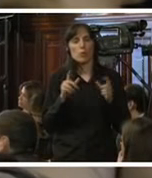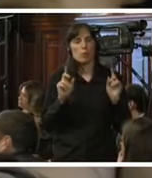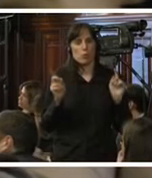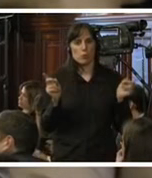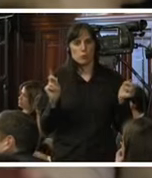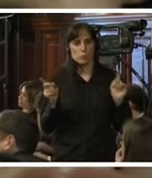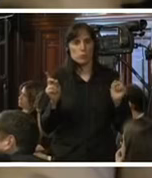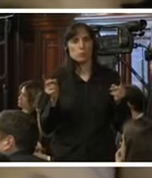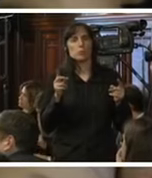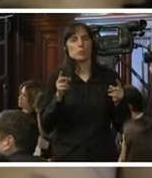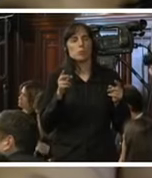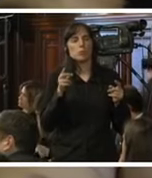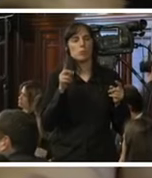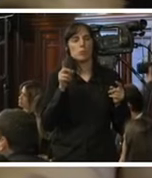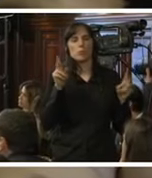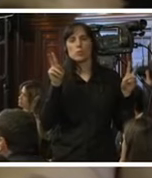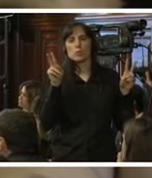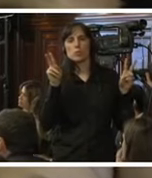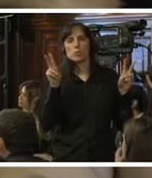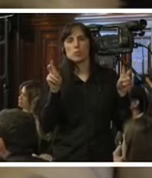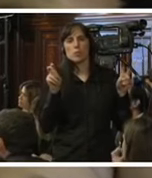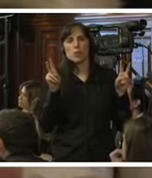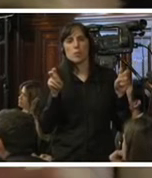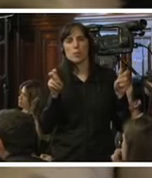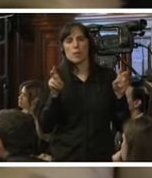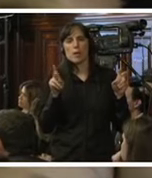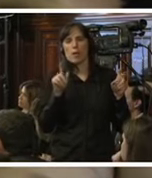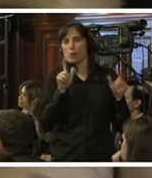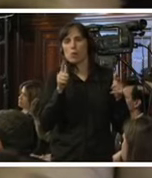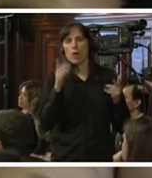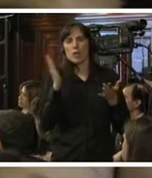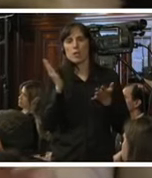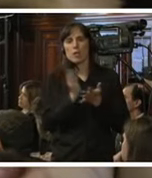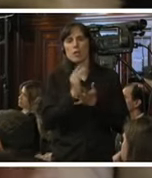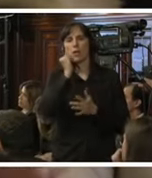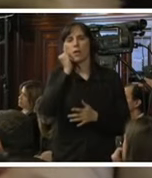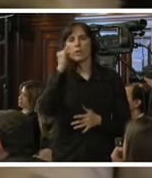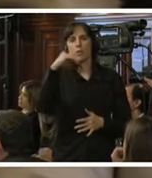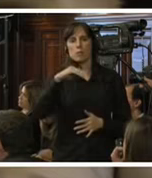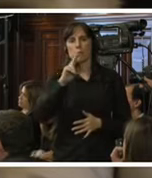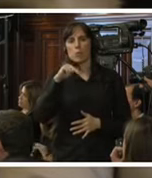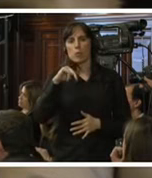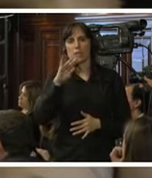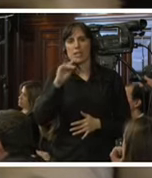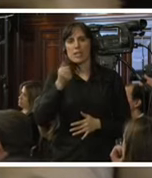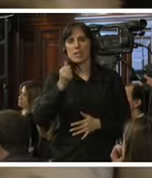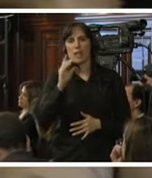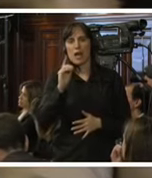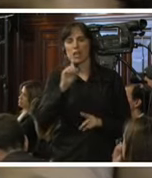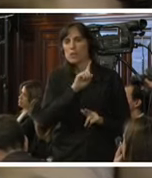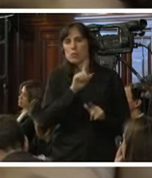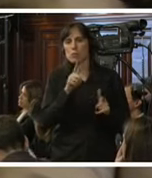y que tiene que ver un poco con el tema de la impunidad, finalmente. O sea, en Paraguay el tema de la impunidad es una